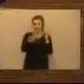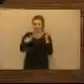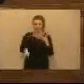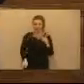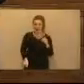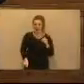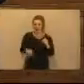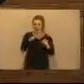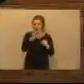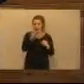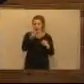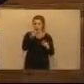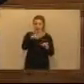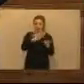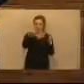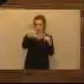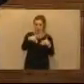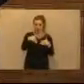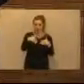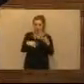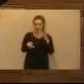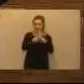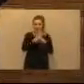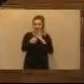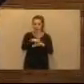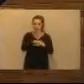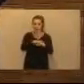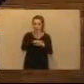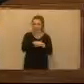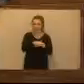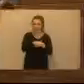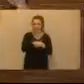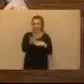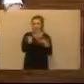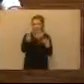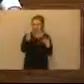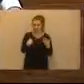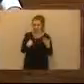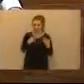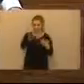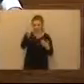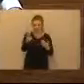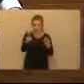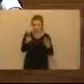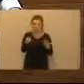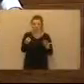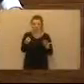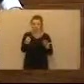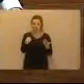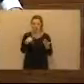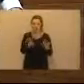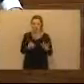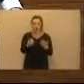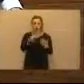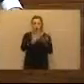no sean reconocidas como tales en la legislación básica. Ocurre un poco en otro orden con lo que está pasando con la